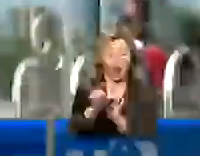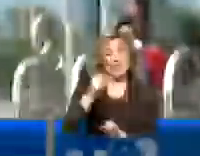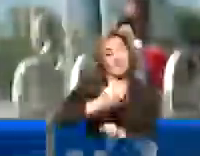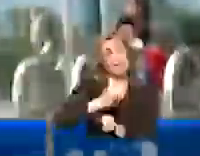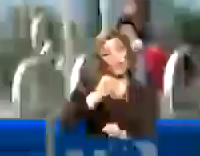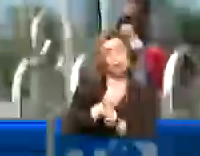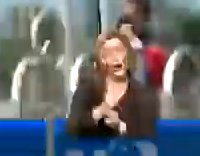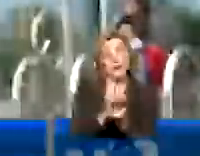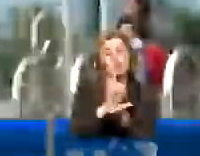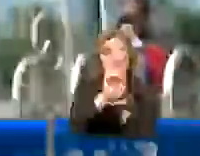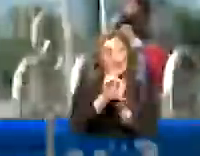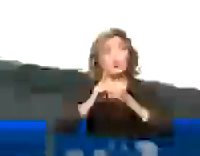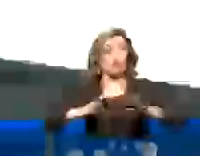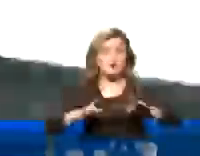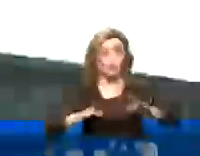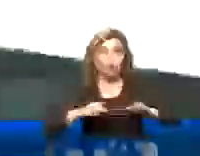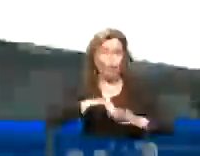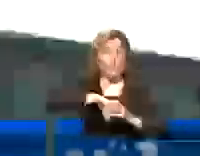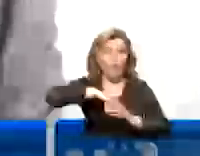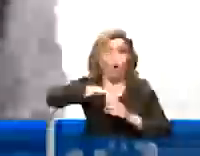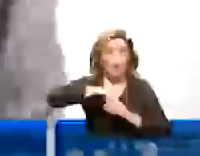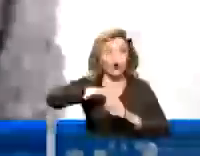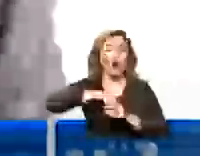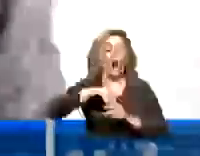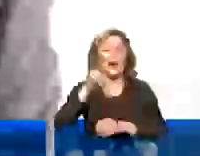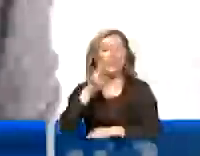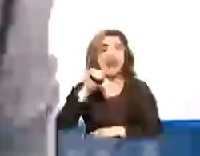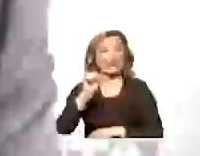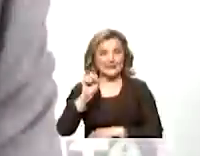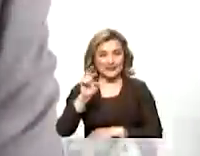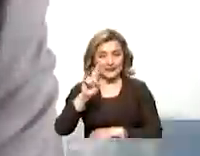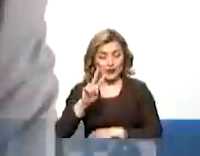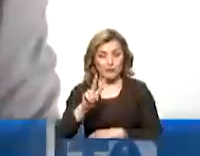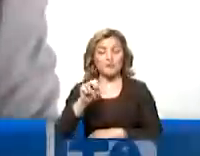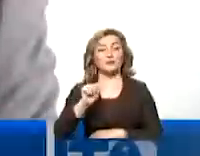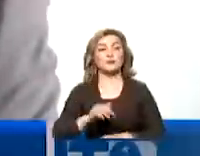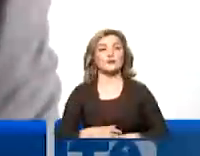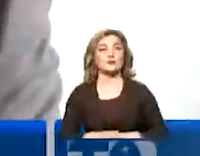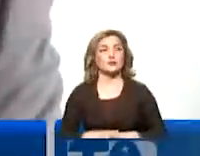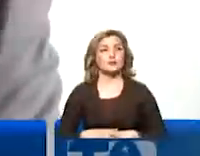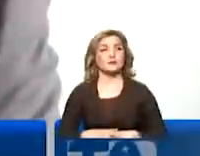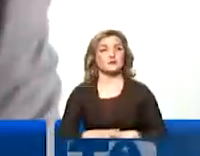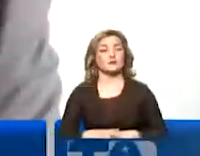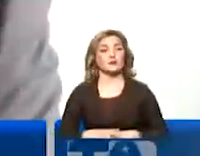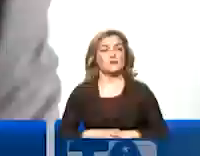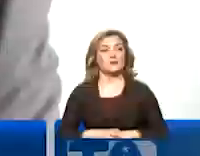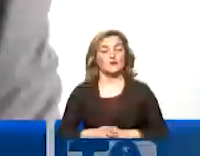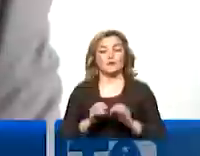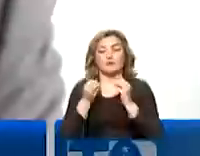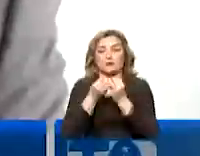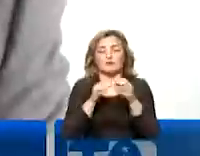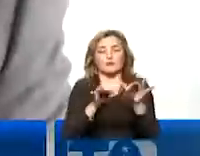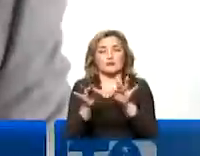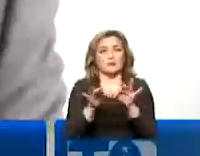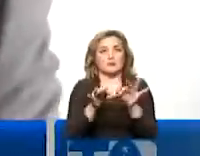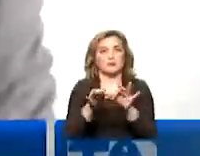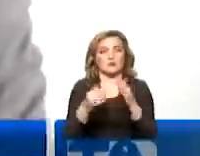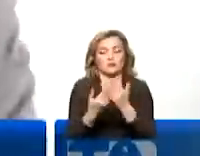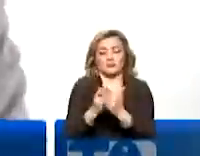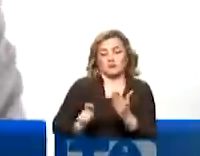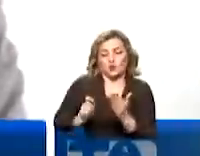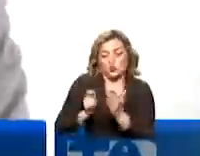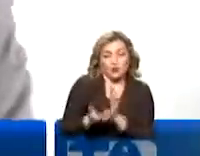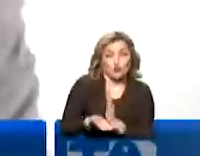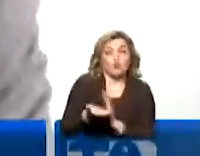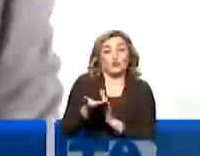como décimos, vacaciones y fondos de reserva. Que se explique dentro de las organizaciones los efectos de esta nueva remuneración, es decir, el